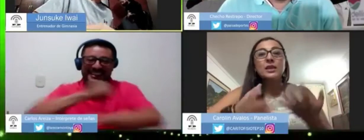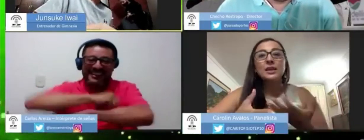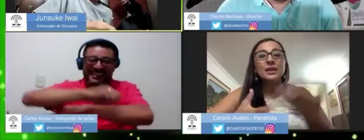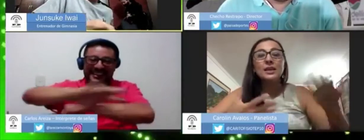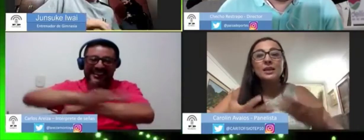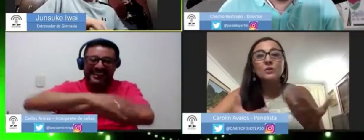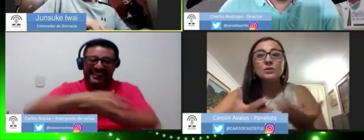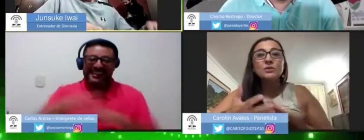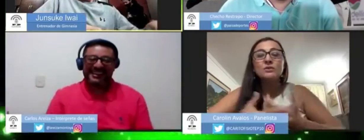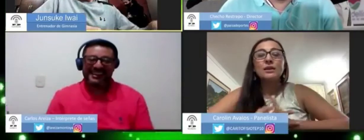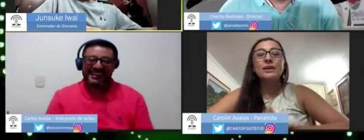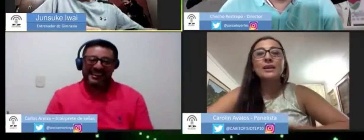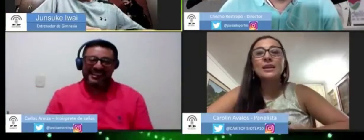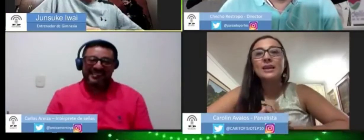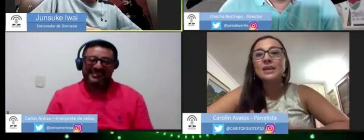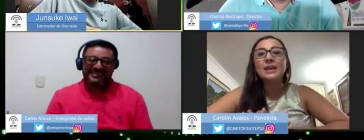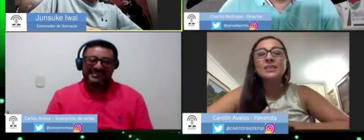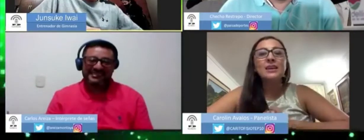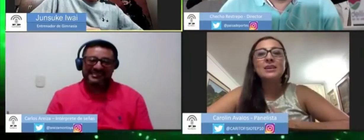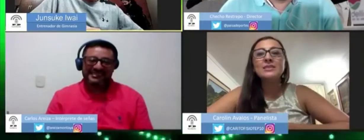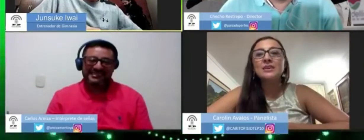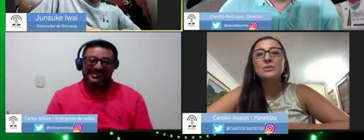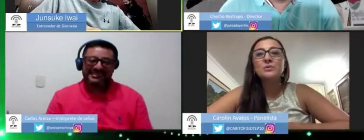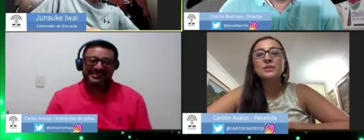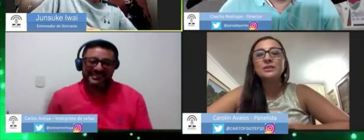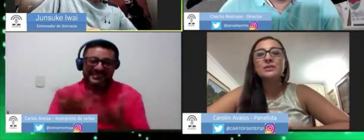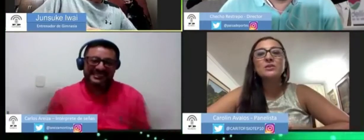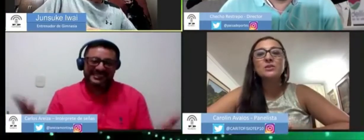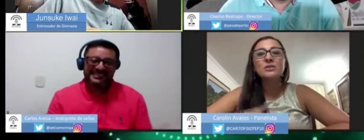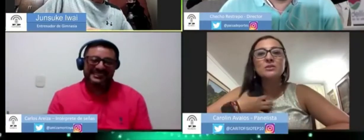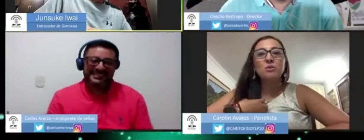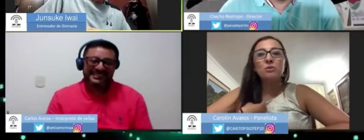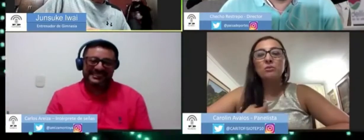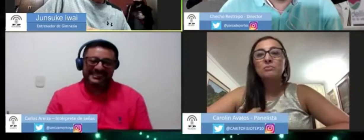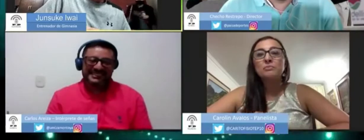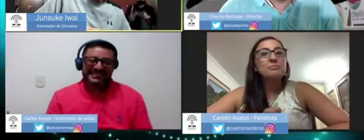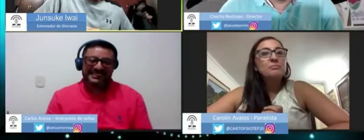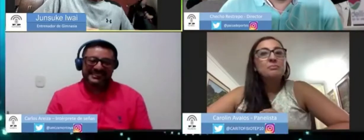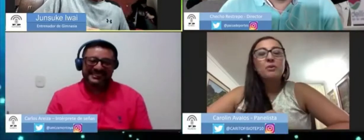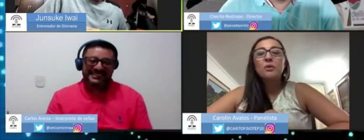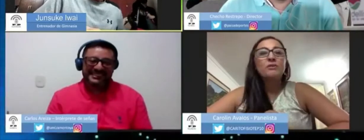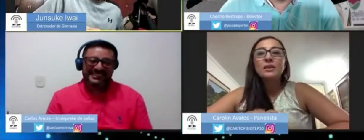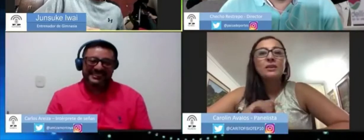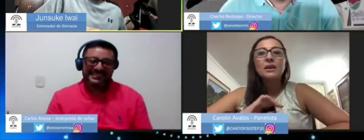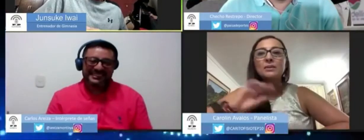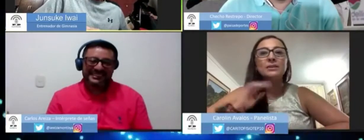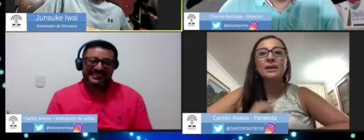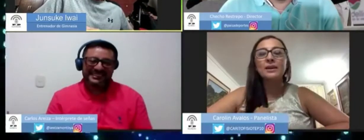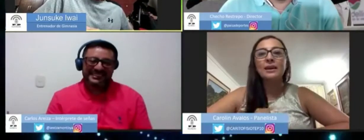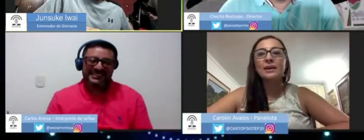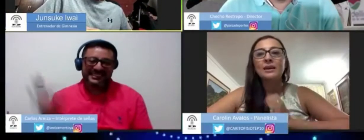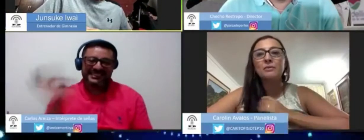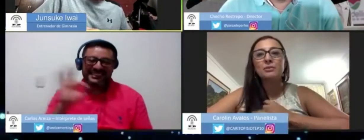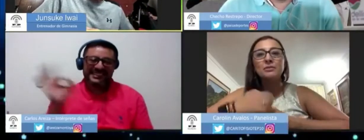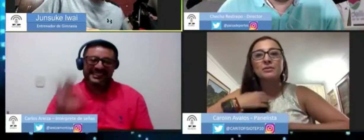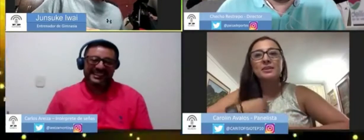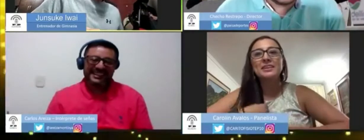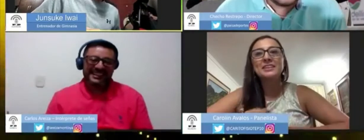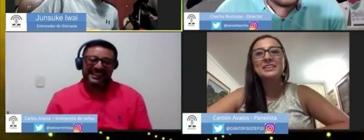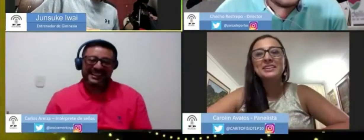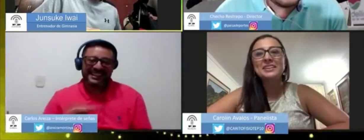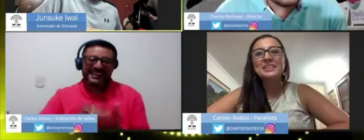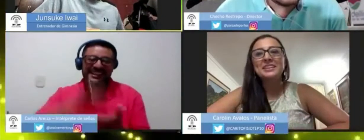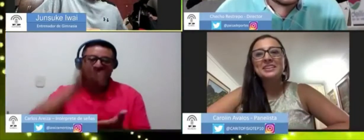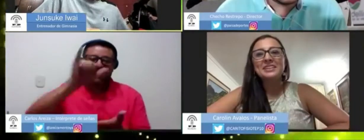¿Consigue aquí algunos ingredientes, algunas cosas o definitivamente hay que ir a Japón? No, hoy